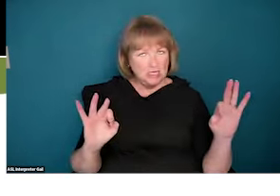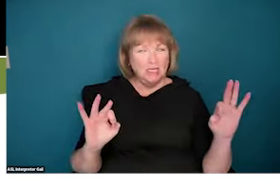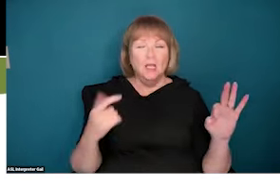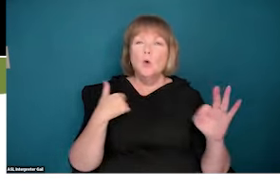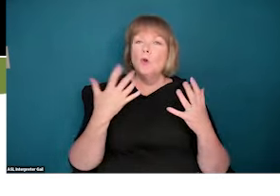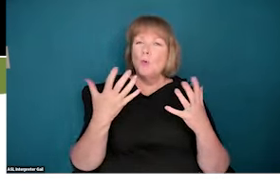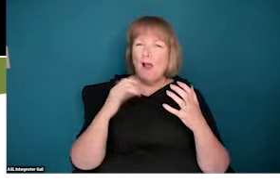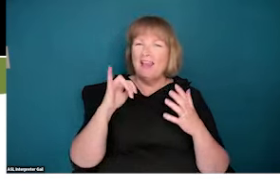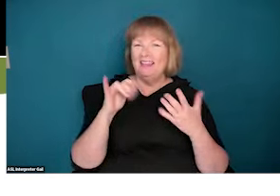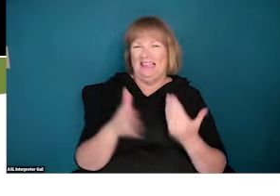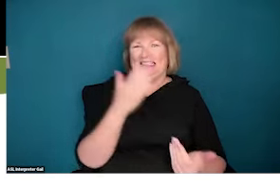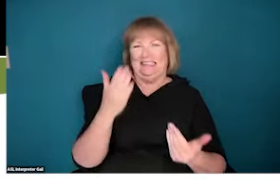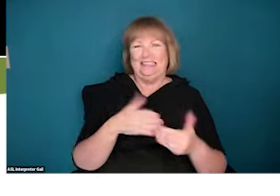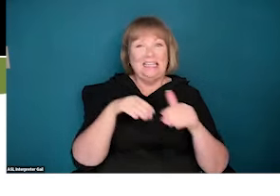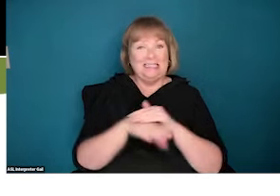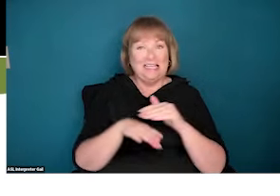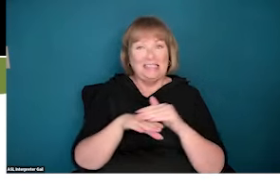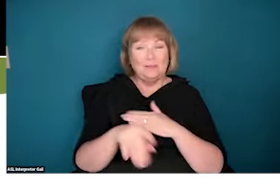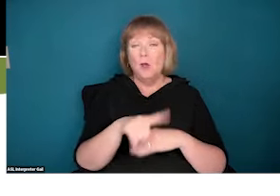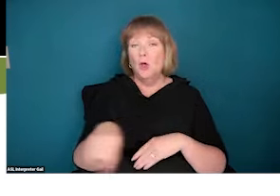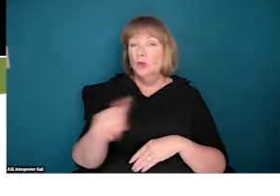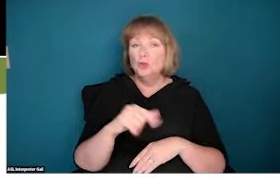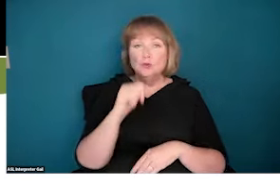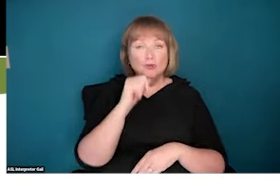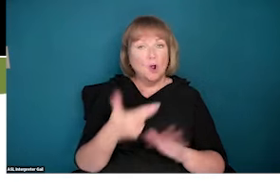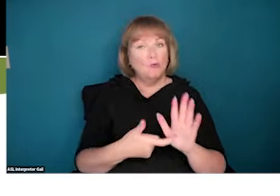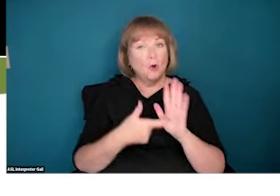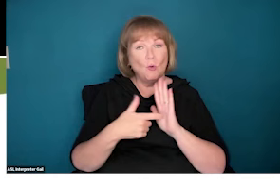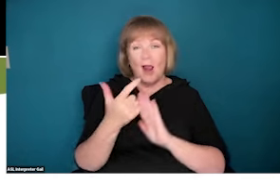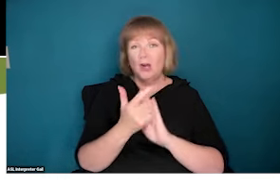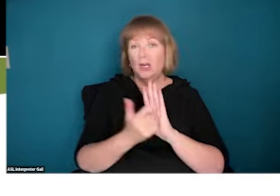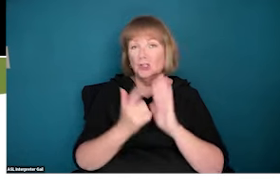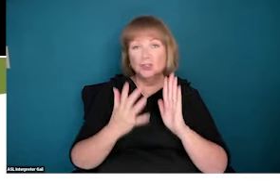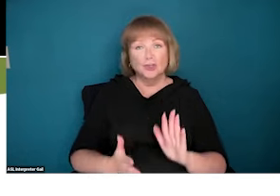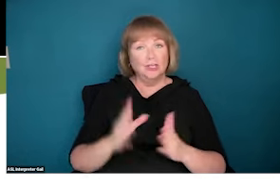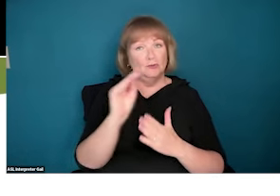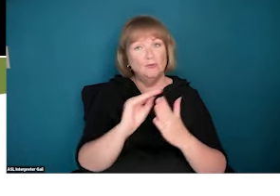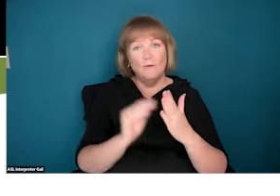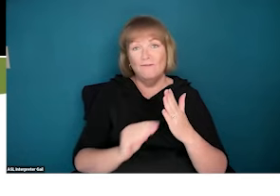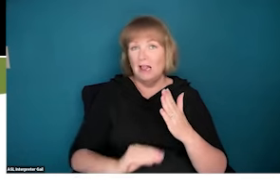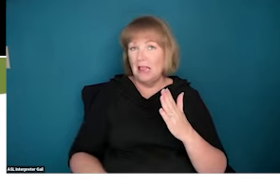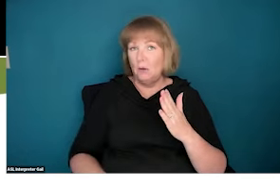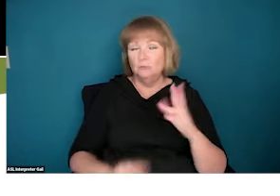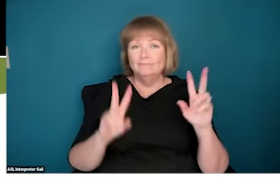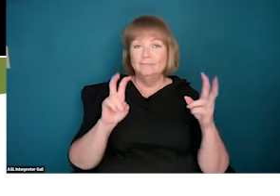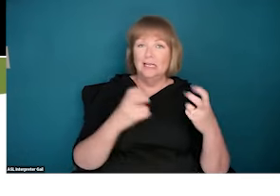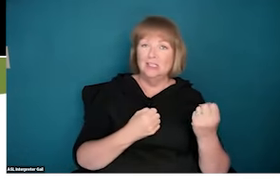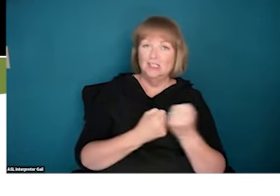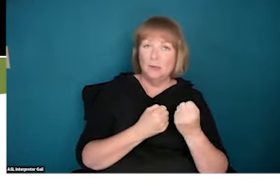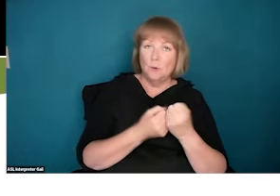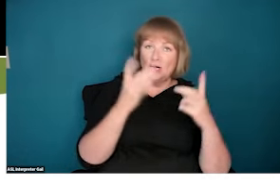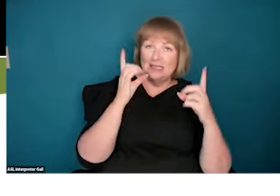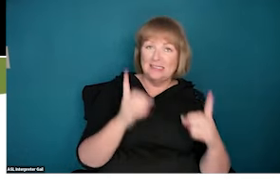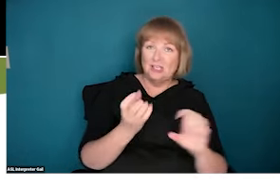público. Usted sabe que hay forums también de cómo hacer poderes de abogado en línea, que son completamente